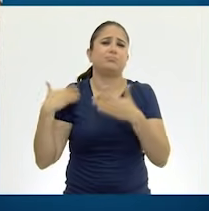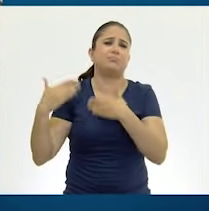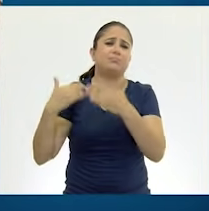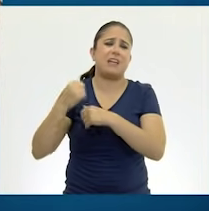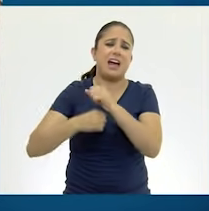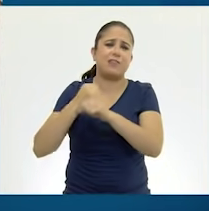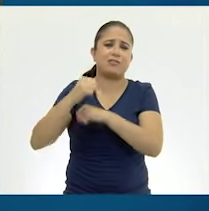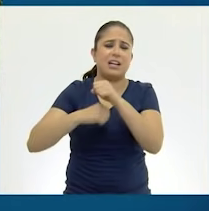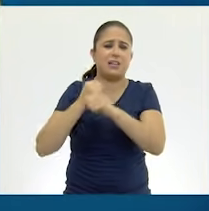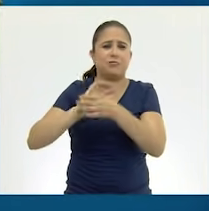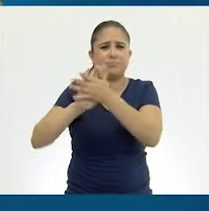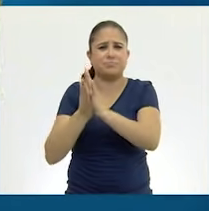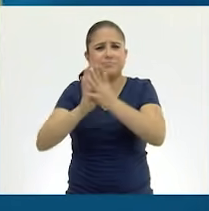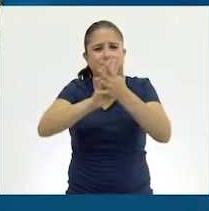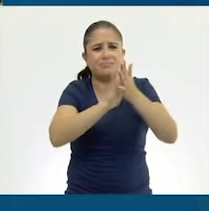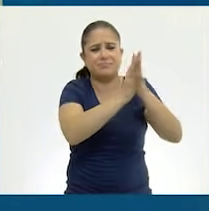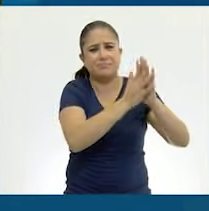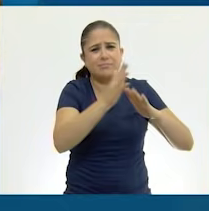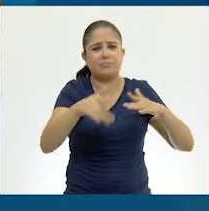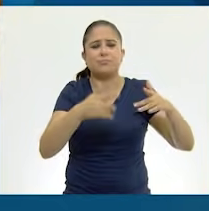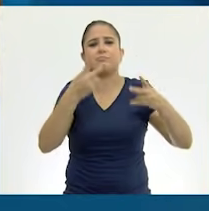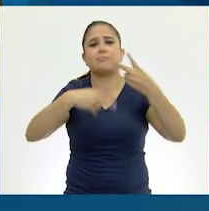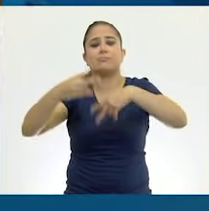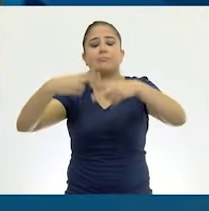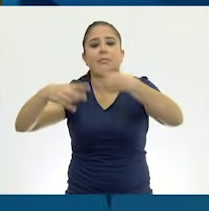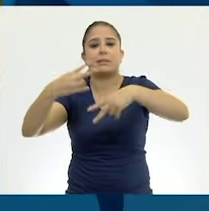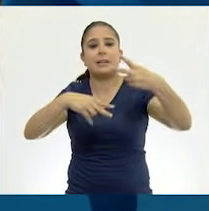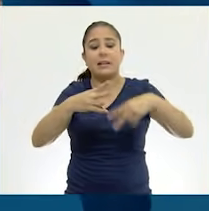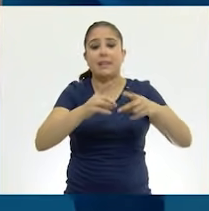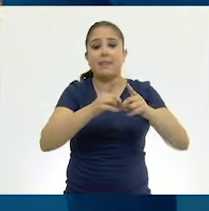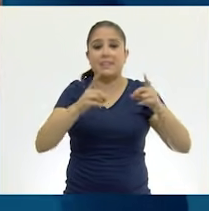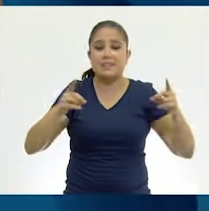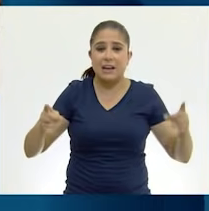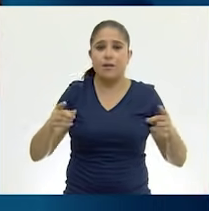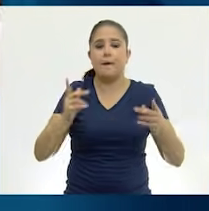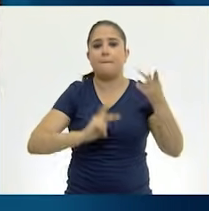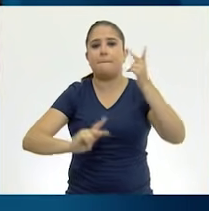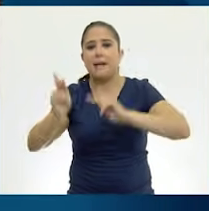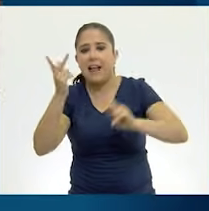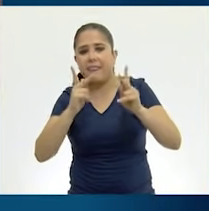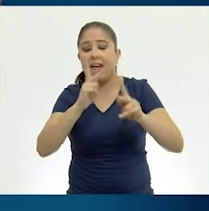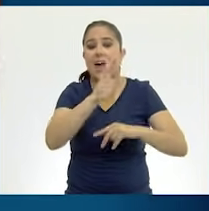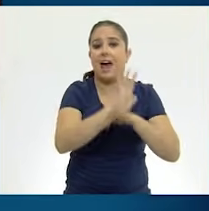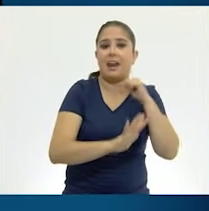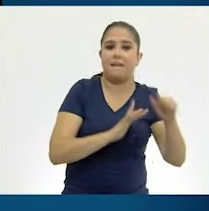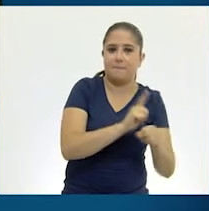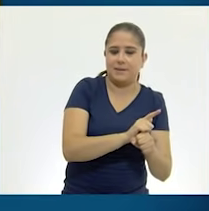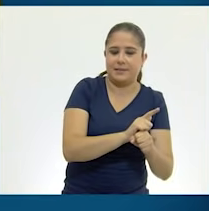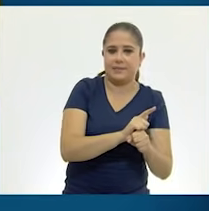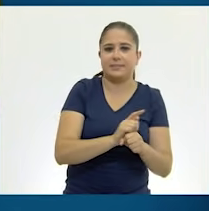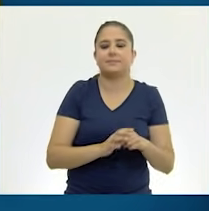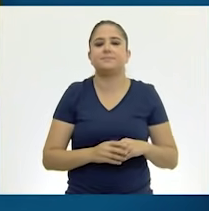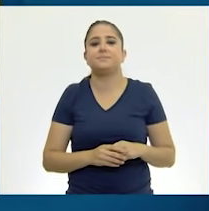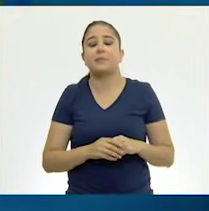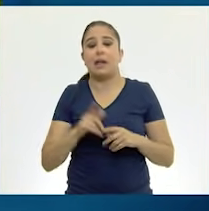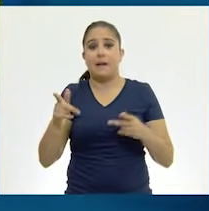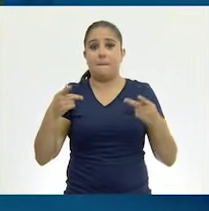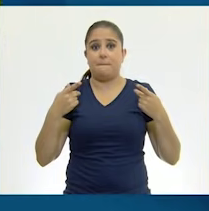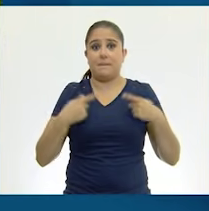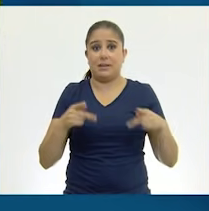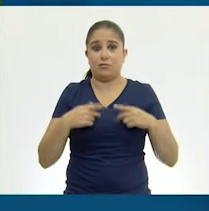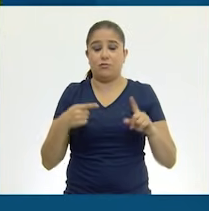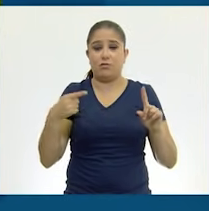años en diversos ambientes en donde se han desarrollado las especies de plantas y animales. El ser humano